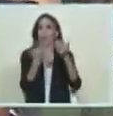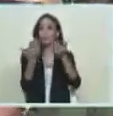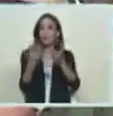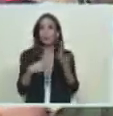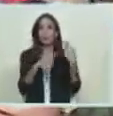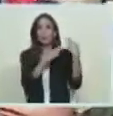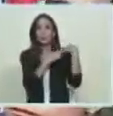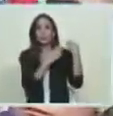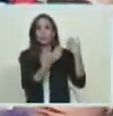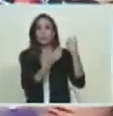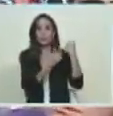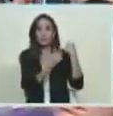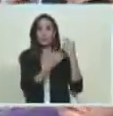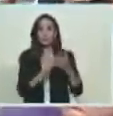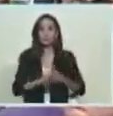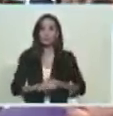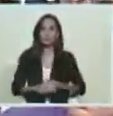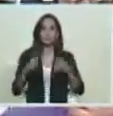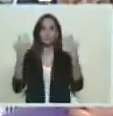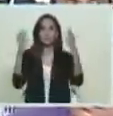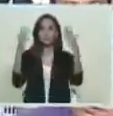Juvenil.